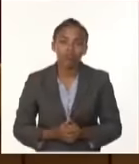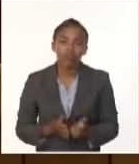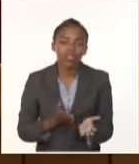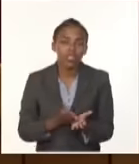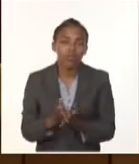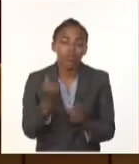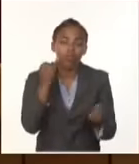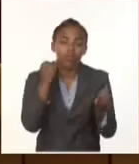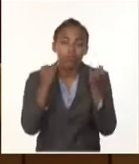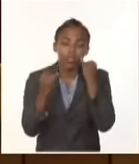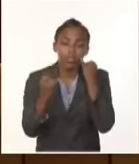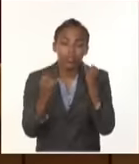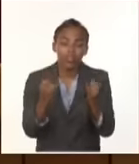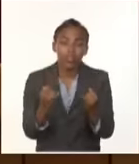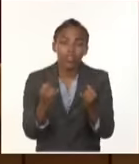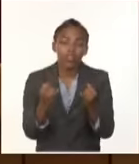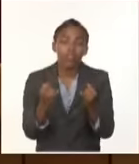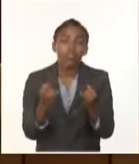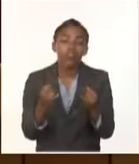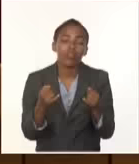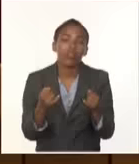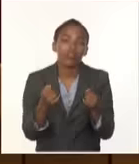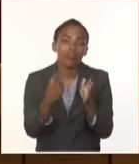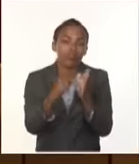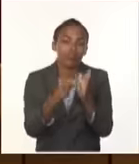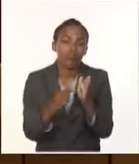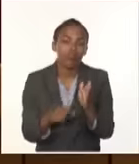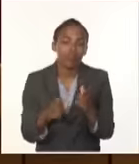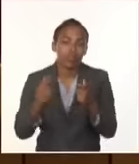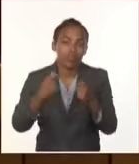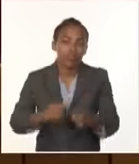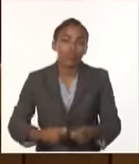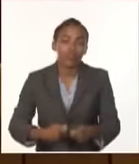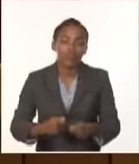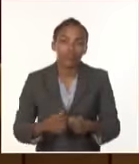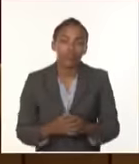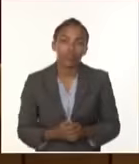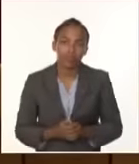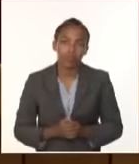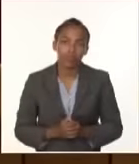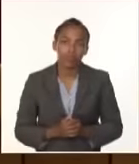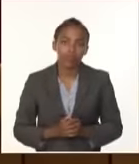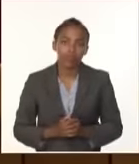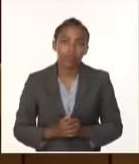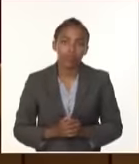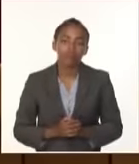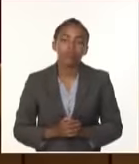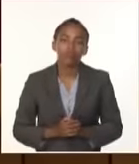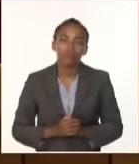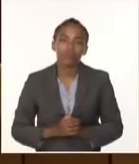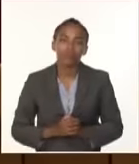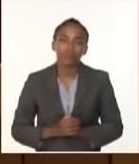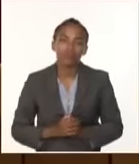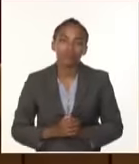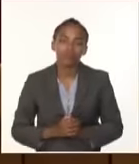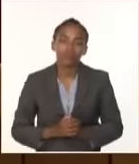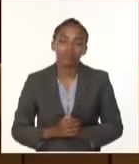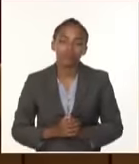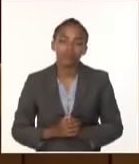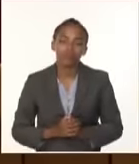las causas justas y hemos ofrecido al país como espacio de diálogo y deliberación en función de